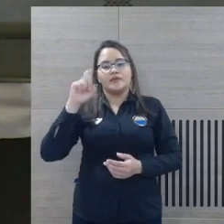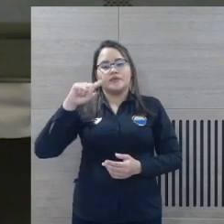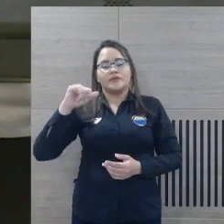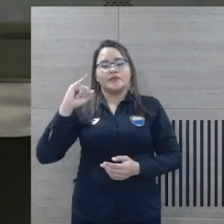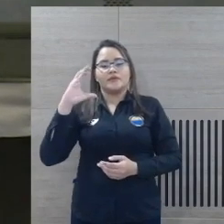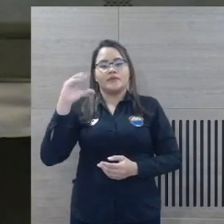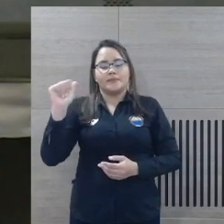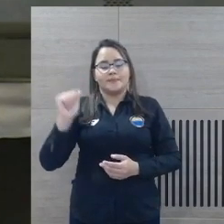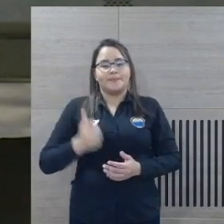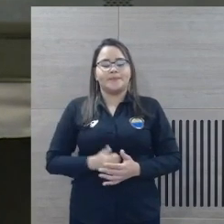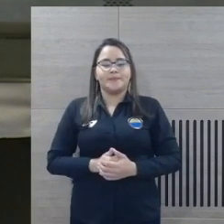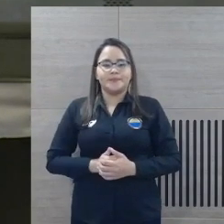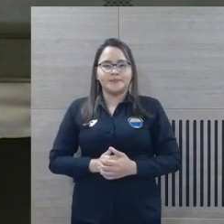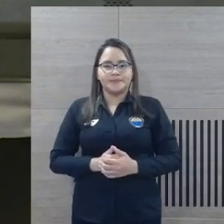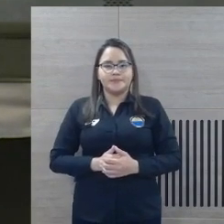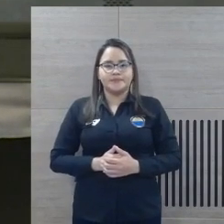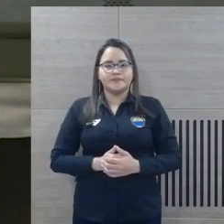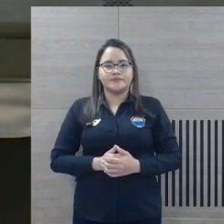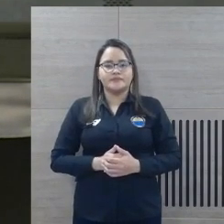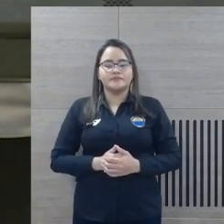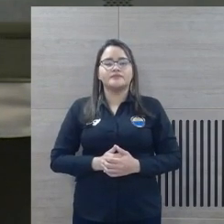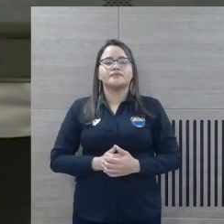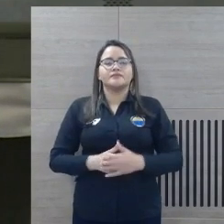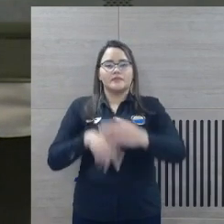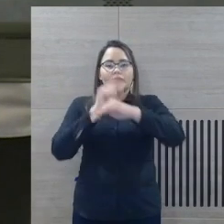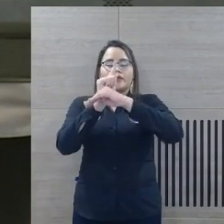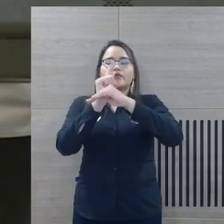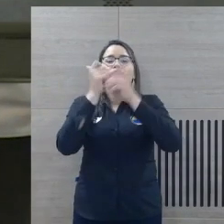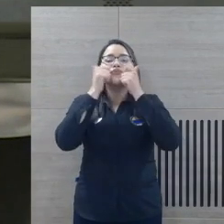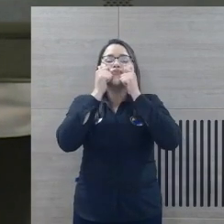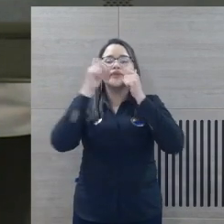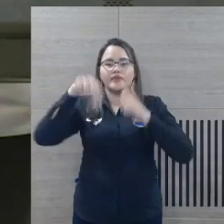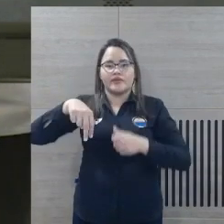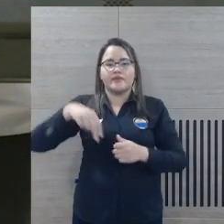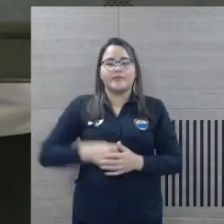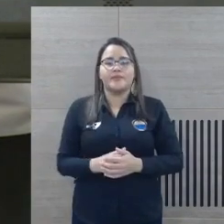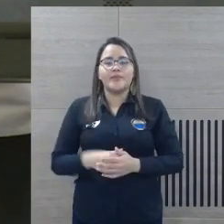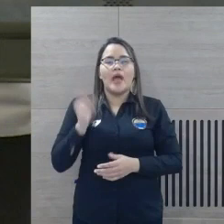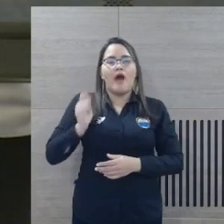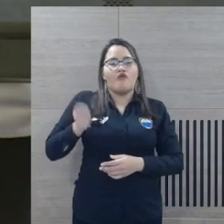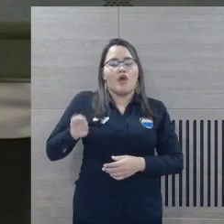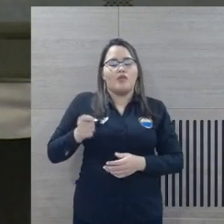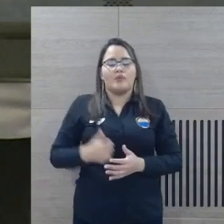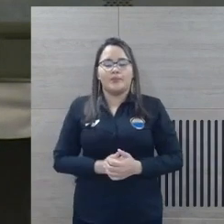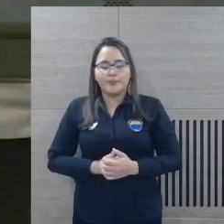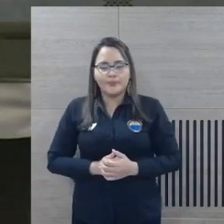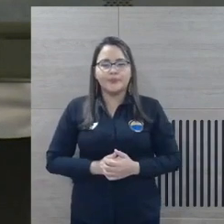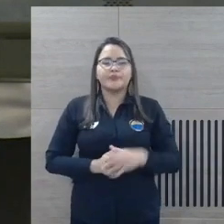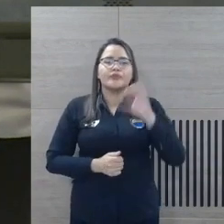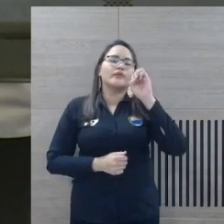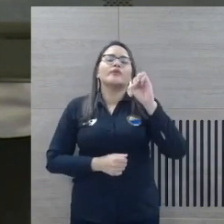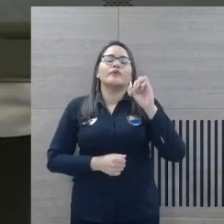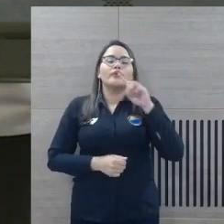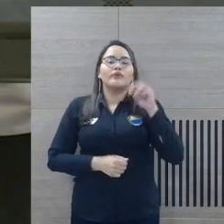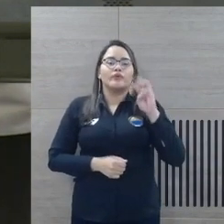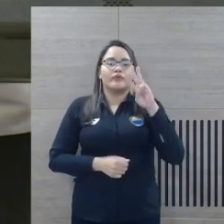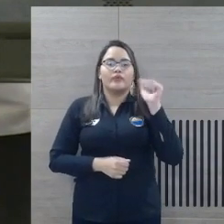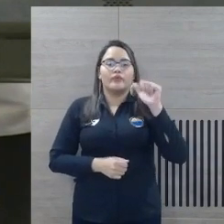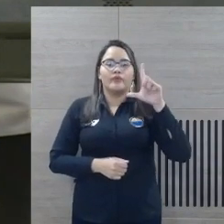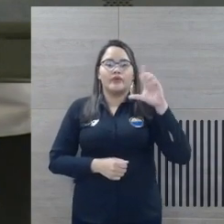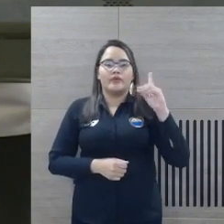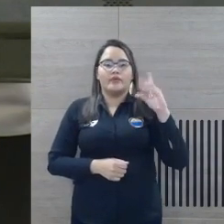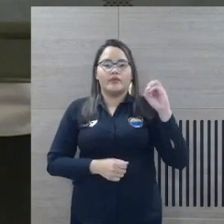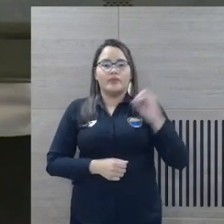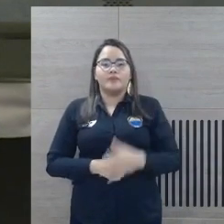Facultad de Humanidades. Abogado. Oswald Adrián Alzate López. Gerson Gómez Quinceno.